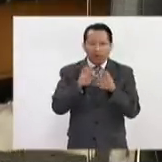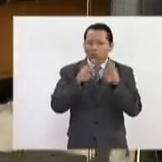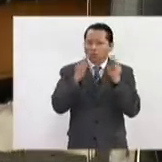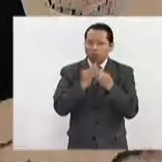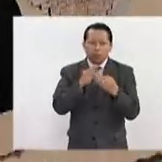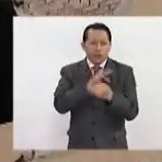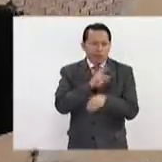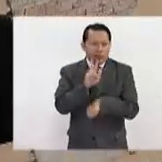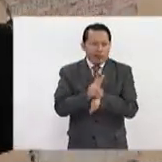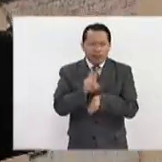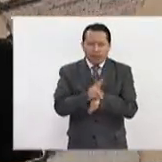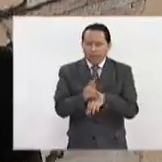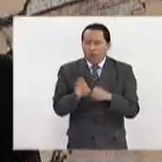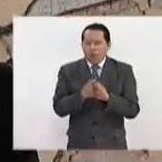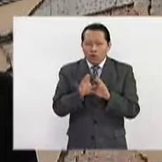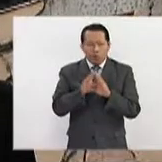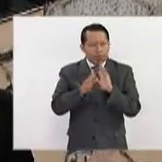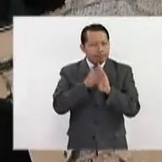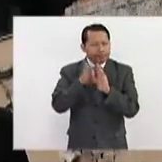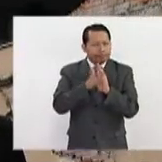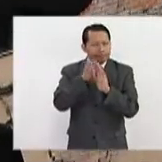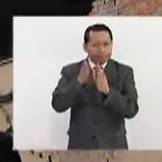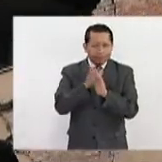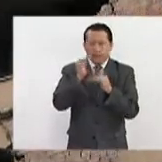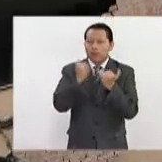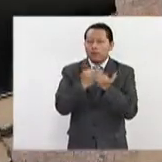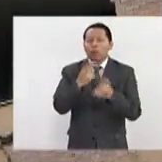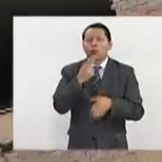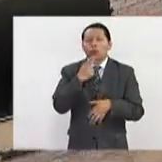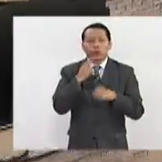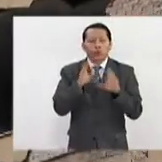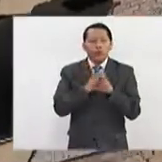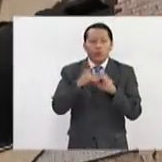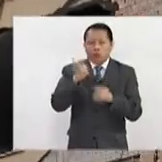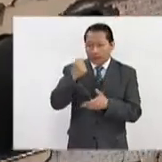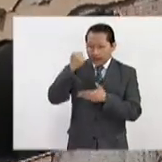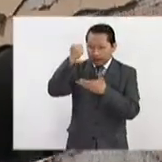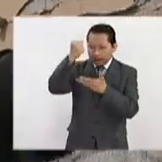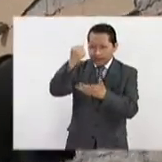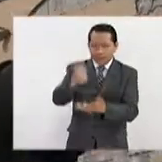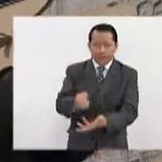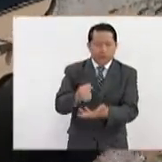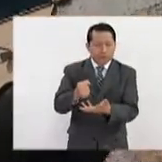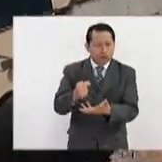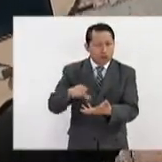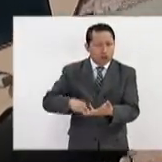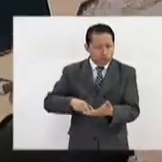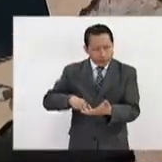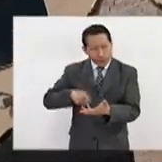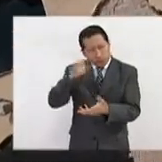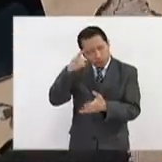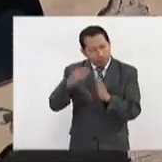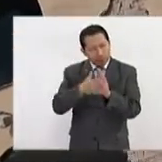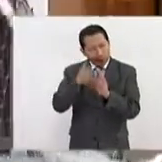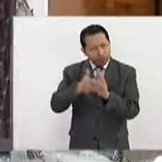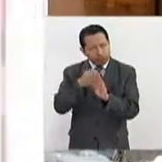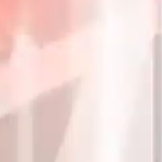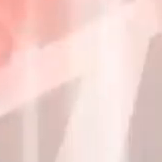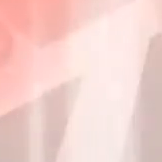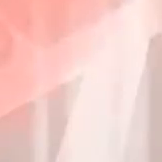puedan monitorear los avances de la reconstrucción y el uso de los recursos públicos para la reconstrucción.